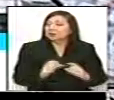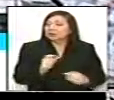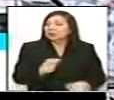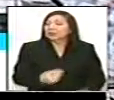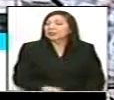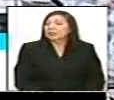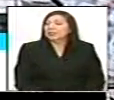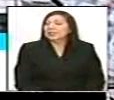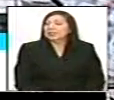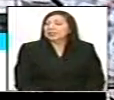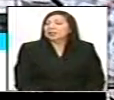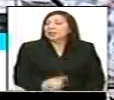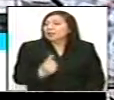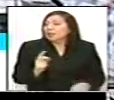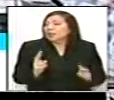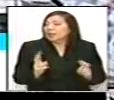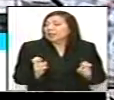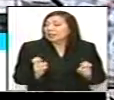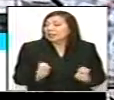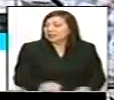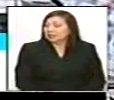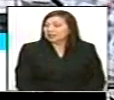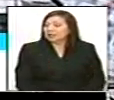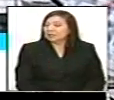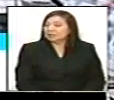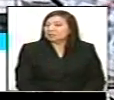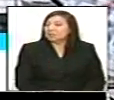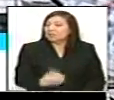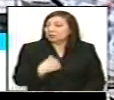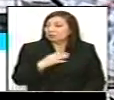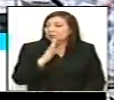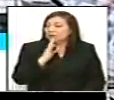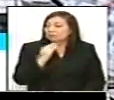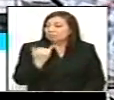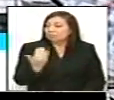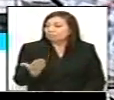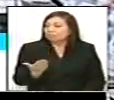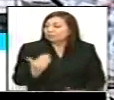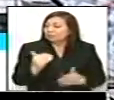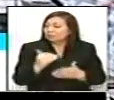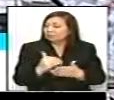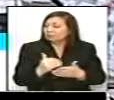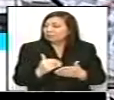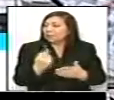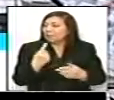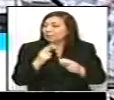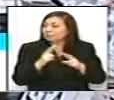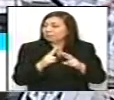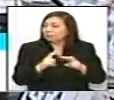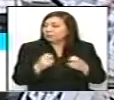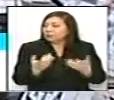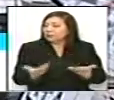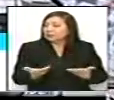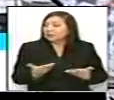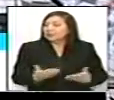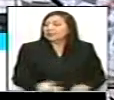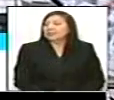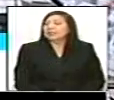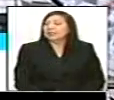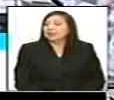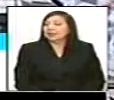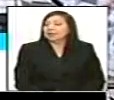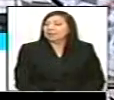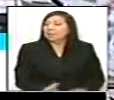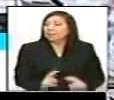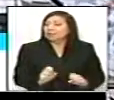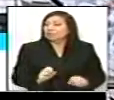congresista, uno de los temas que estamos abordando dentro de la agenda para analizar este PL era